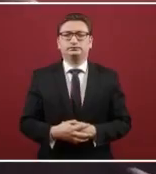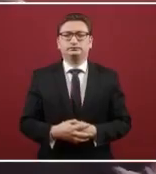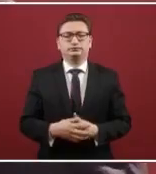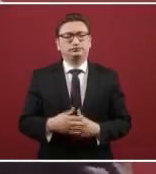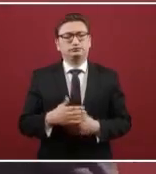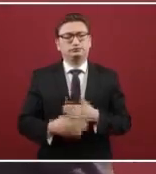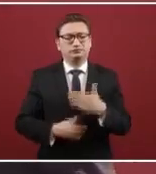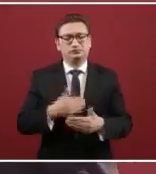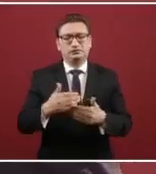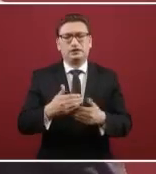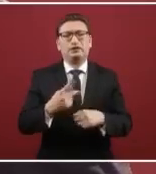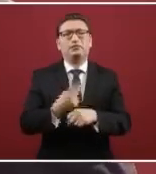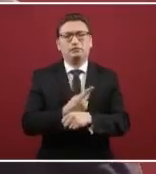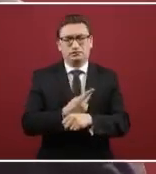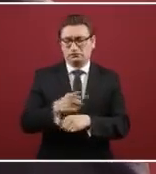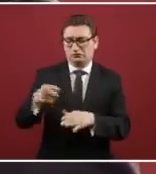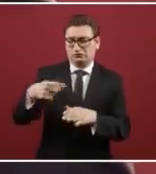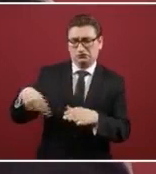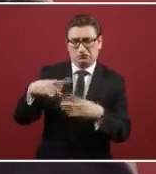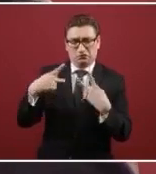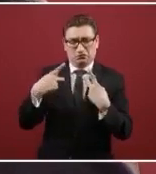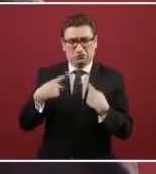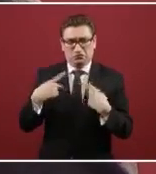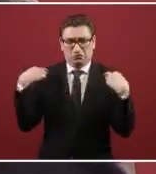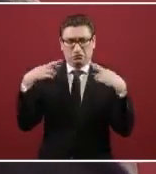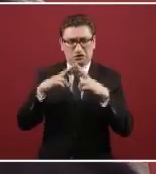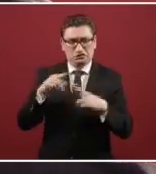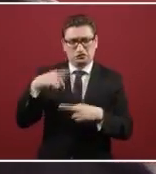afectar la dignidad de los maestros, que antes